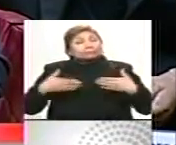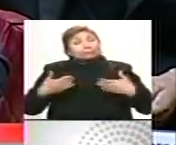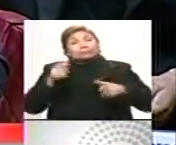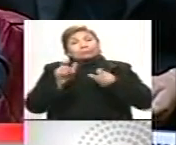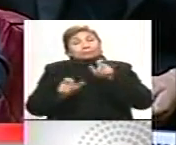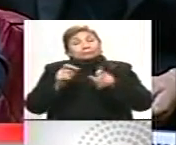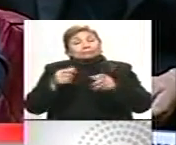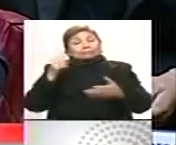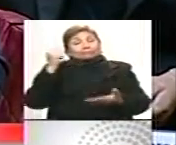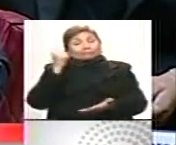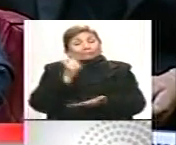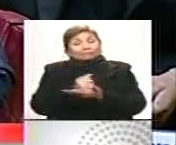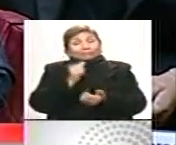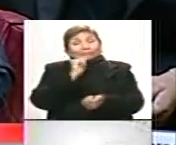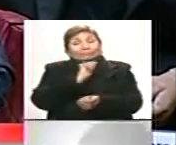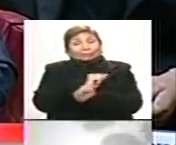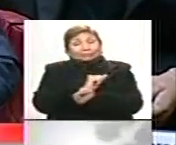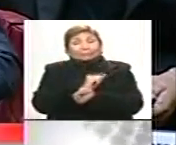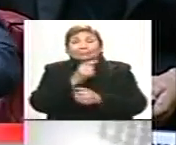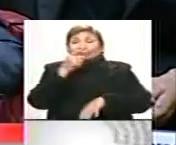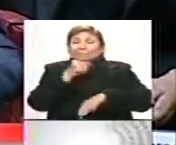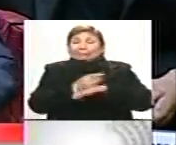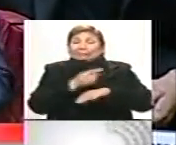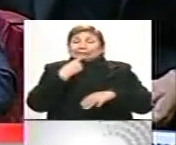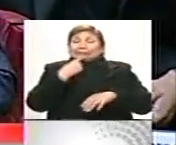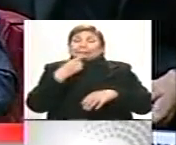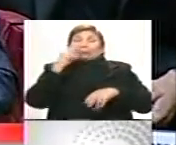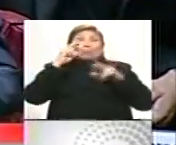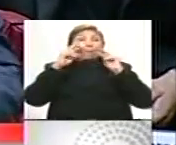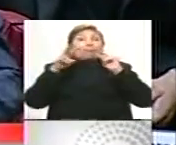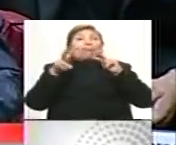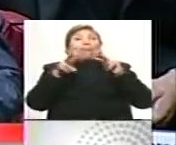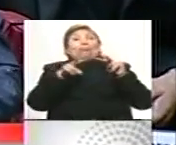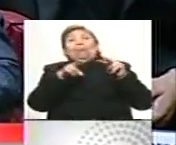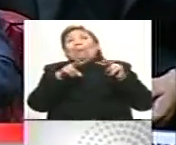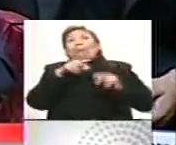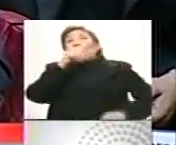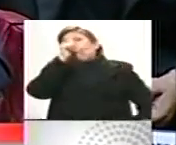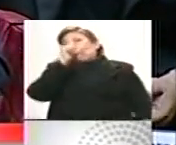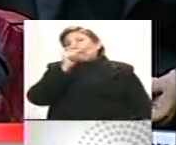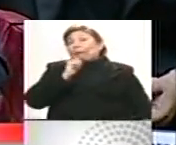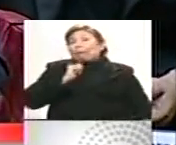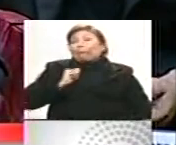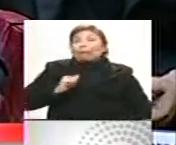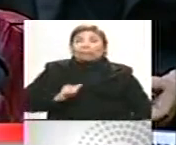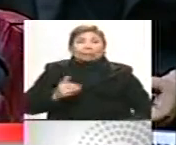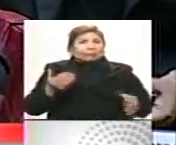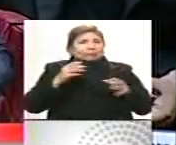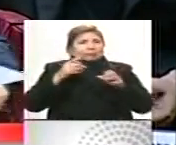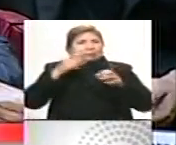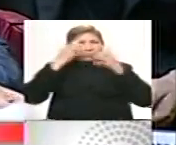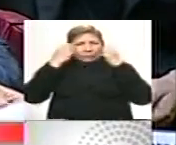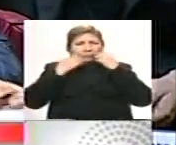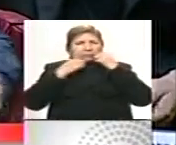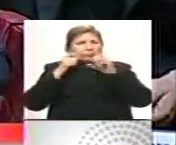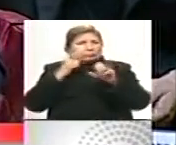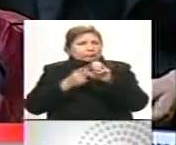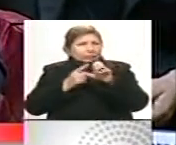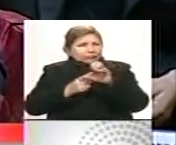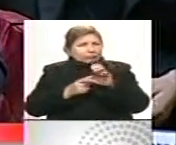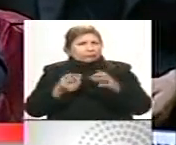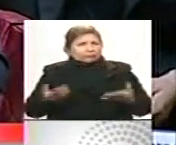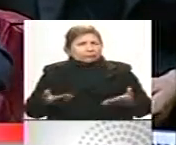sido sentenciadas o que tengan una mirada complaciente, tolerante con el terrorismo.